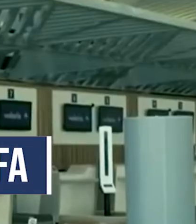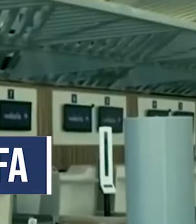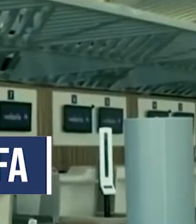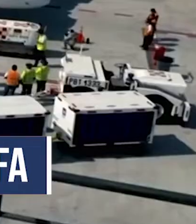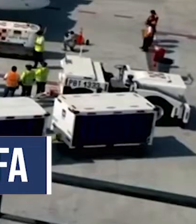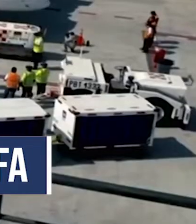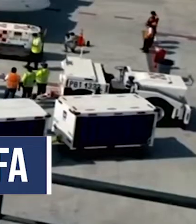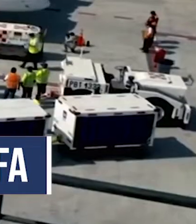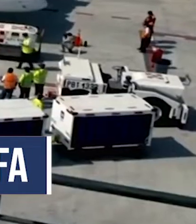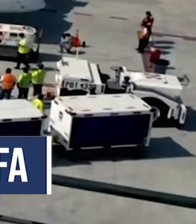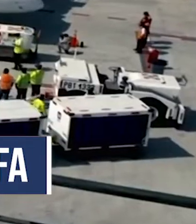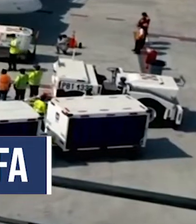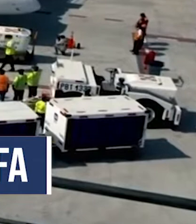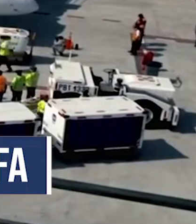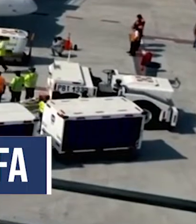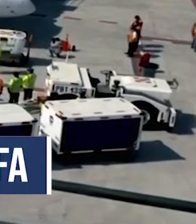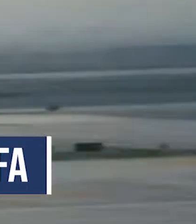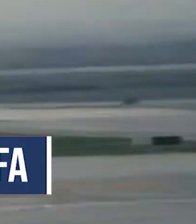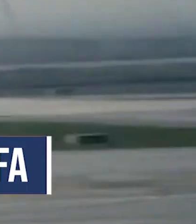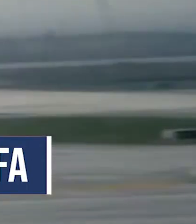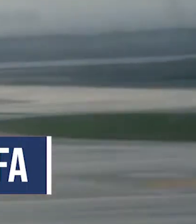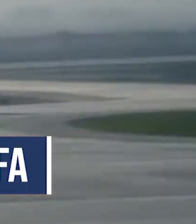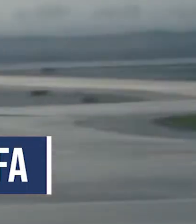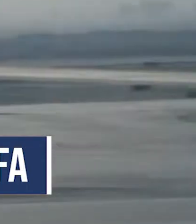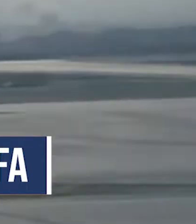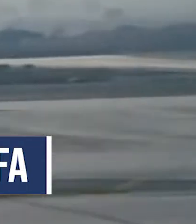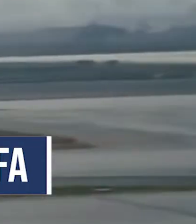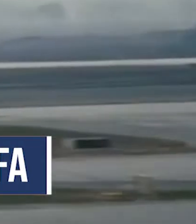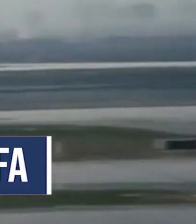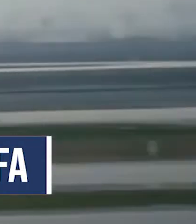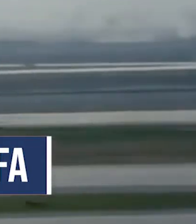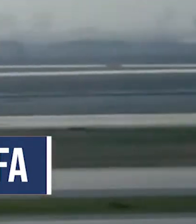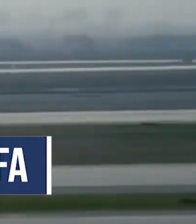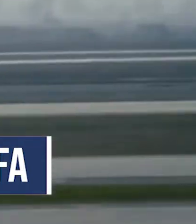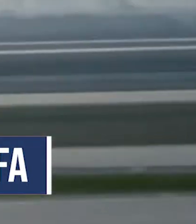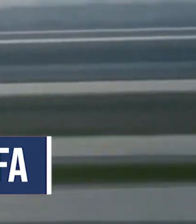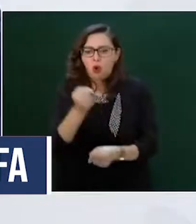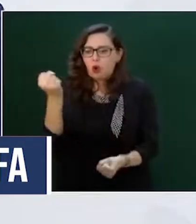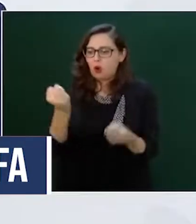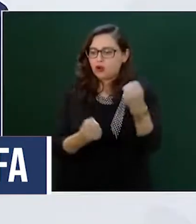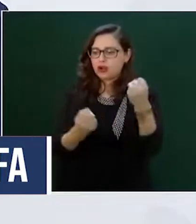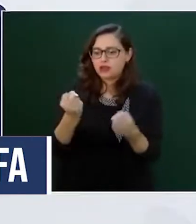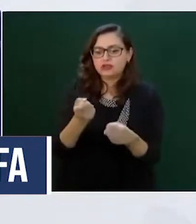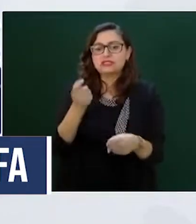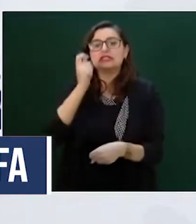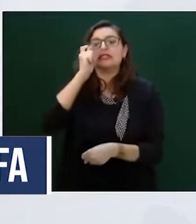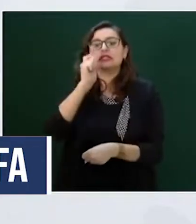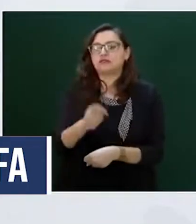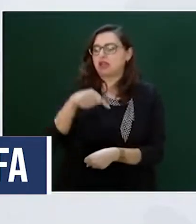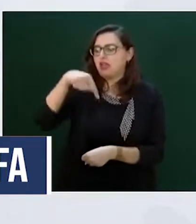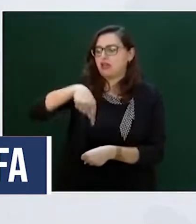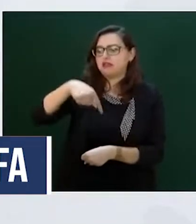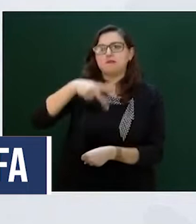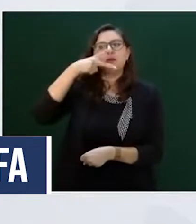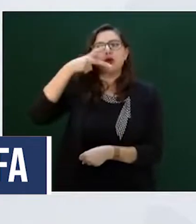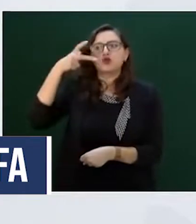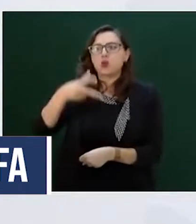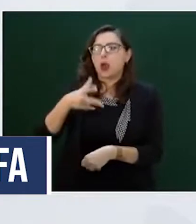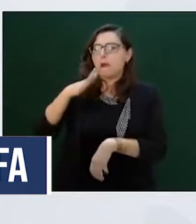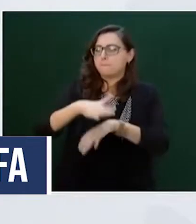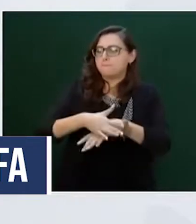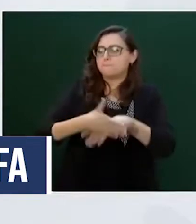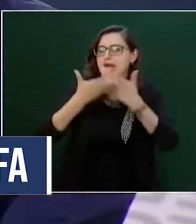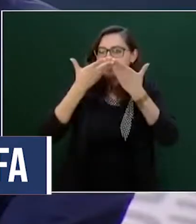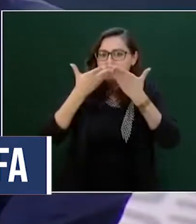una nación turística y exportadora. Nos vuelve una entidad más competitiva e íntegra a